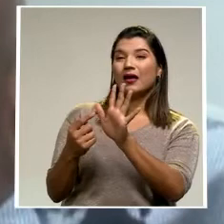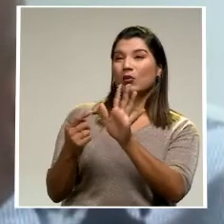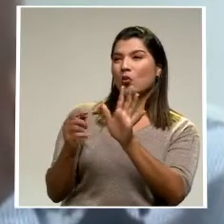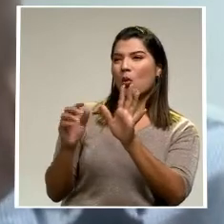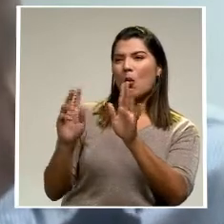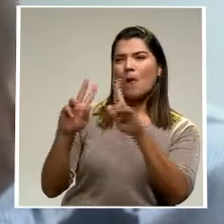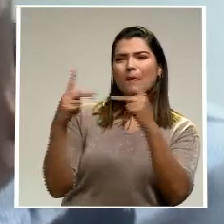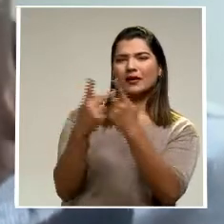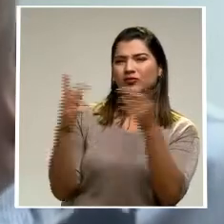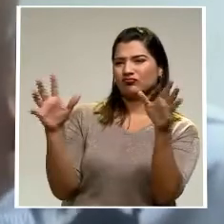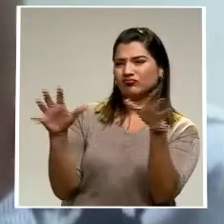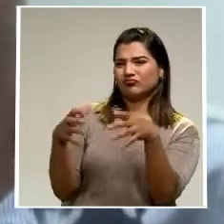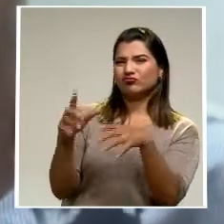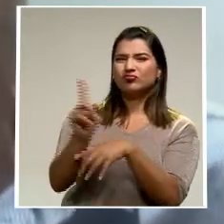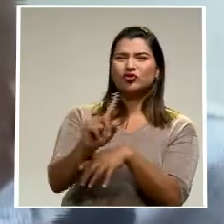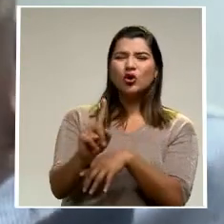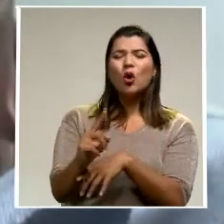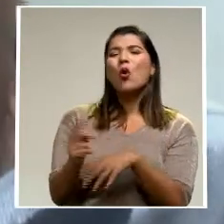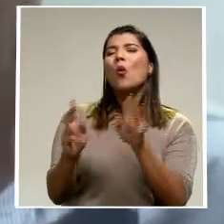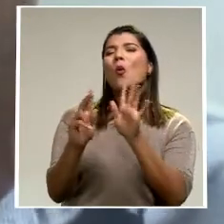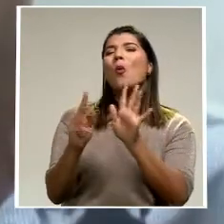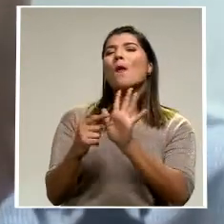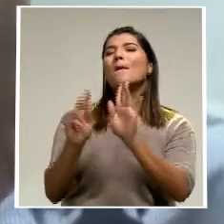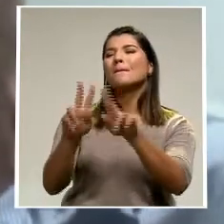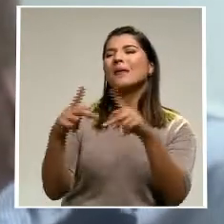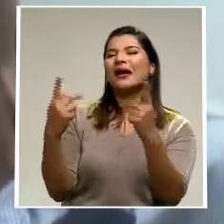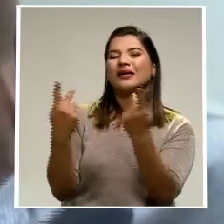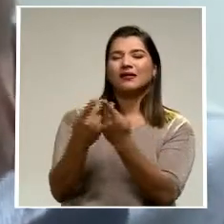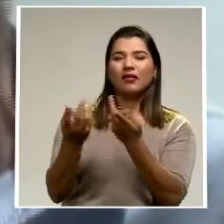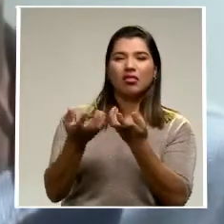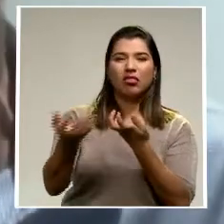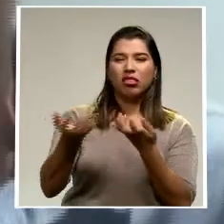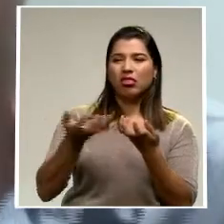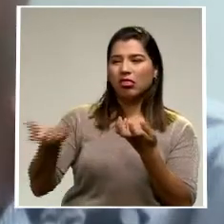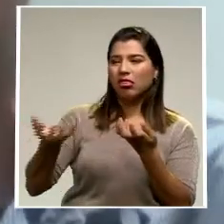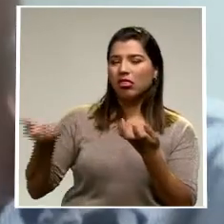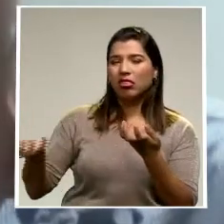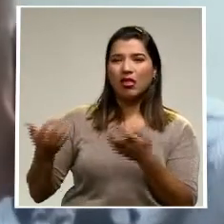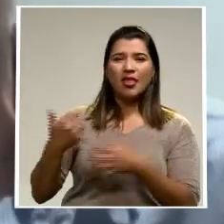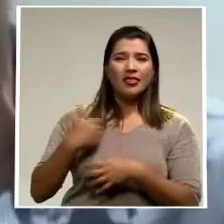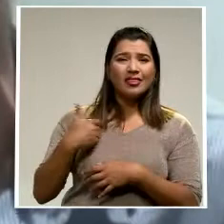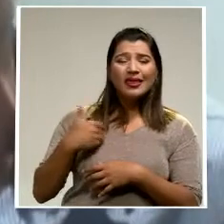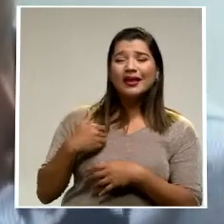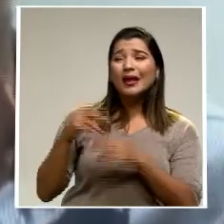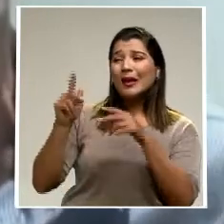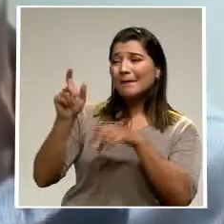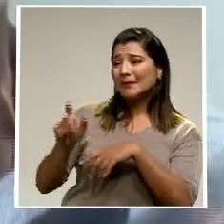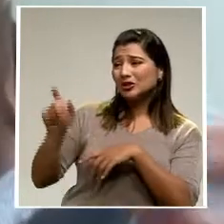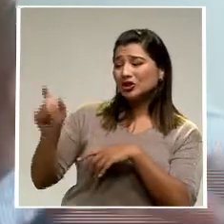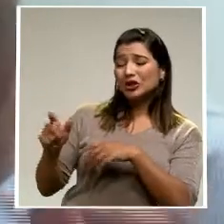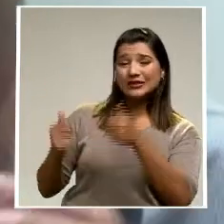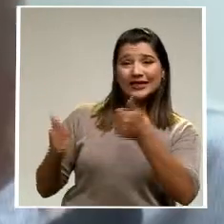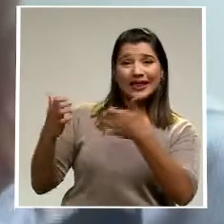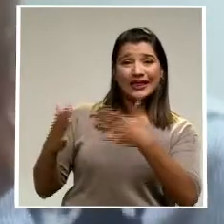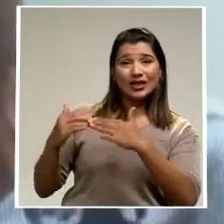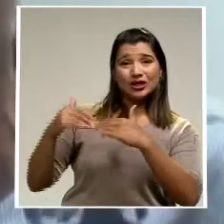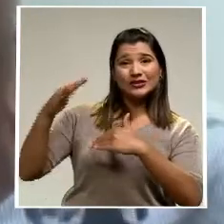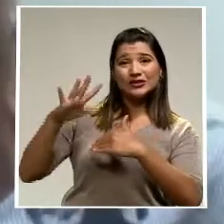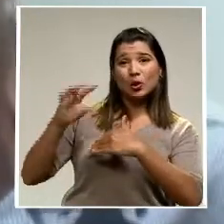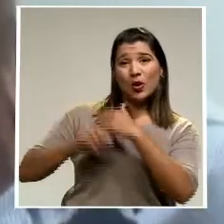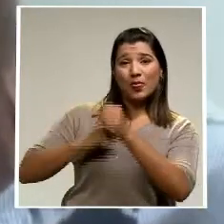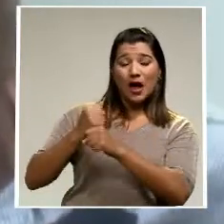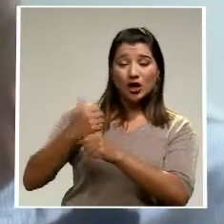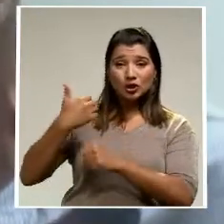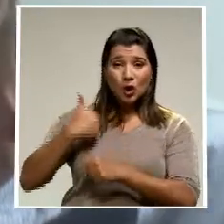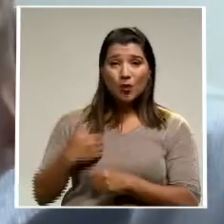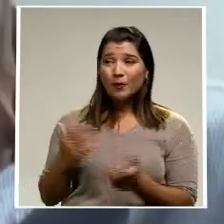10 candidaturas, todas varoniles, todas superiores a 50 años, todas aglomeración metropolitana. No hay renovación